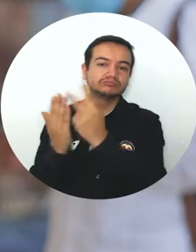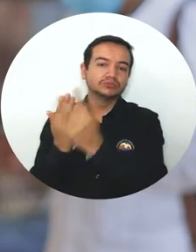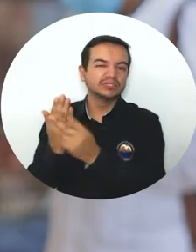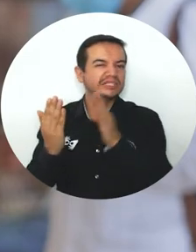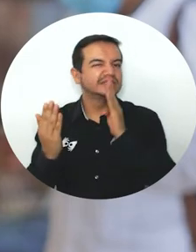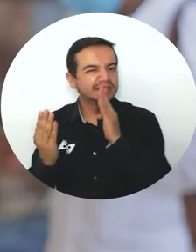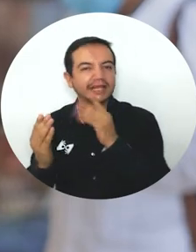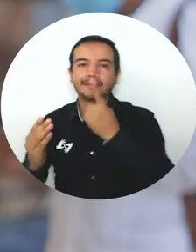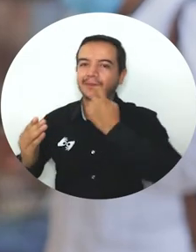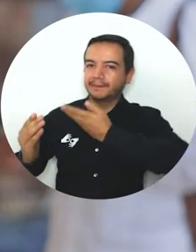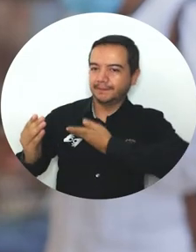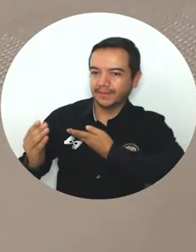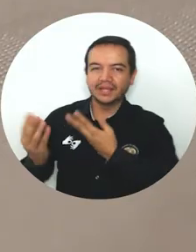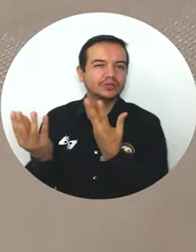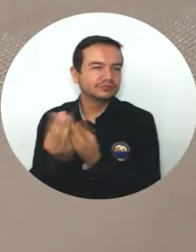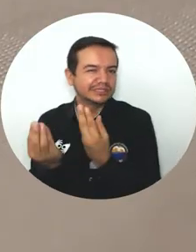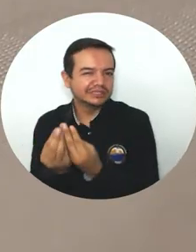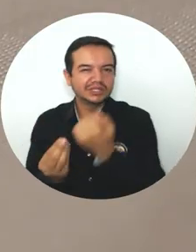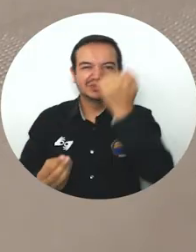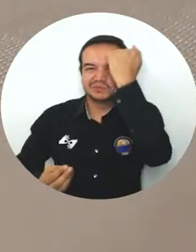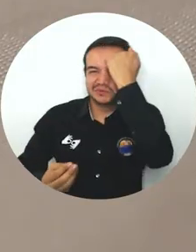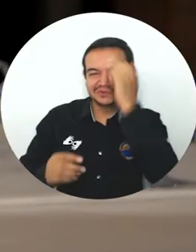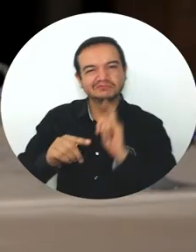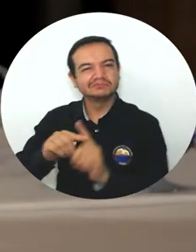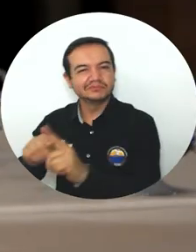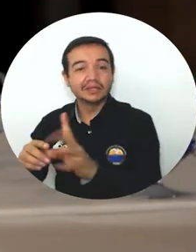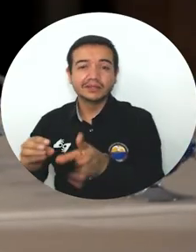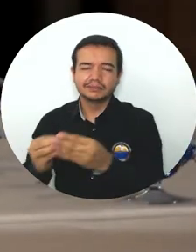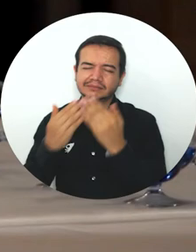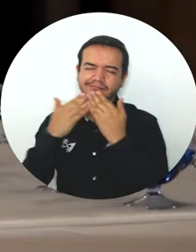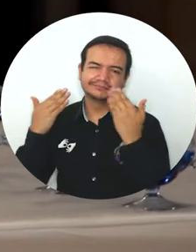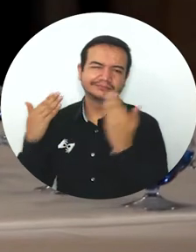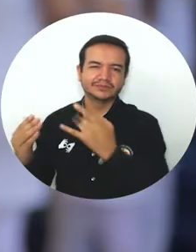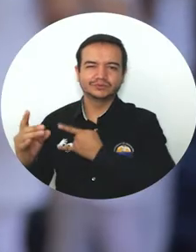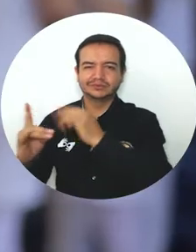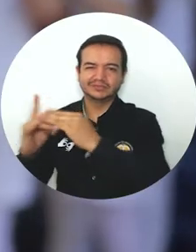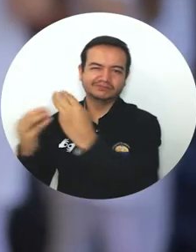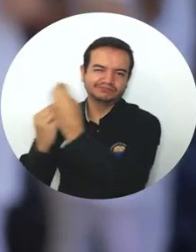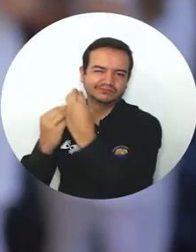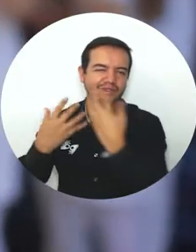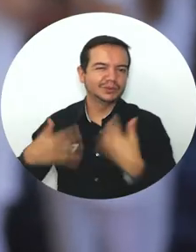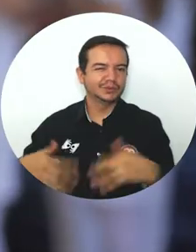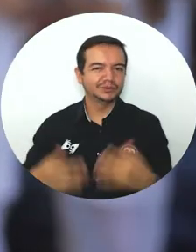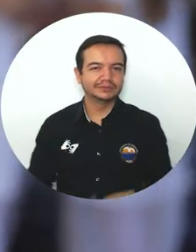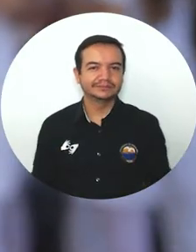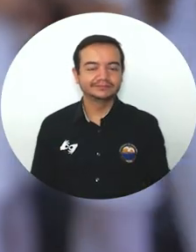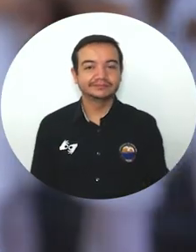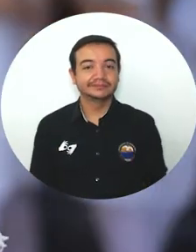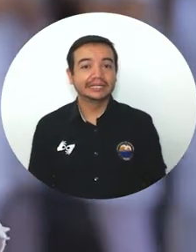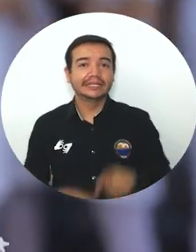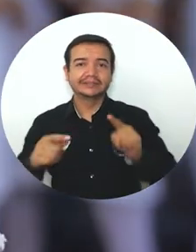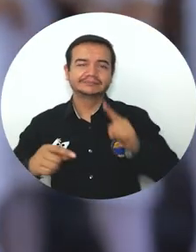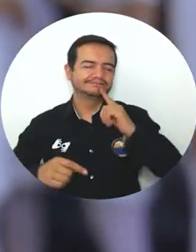nuestros compañeros y docentes. Y sobre todo agradecerle a la universidad por tan buena formación. Es demasiado gratificante porque pues